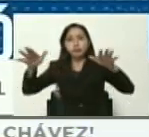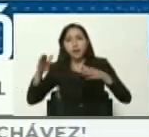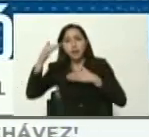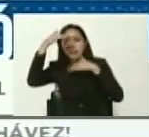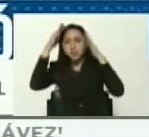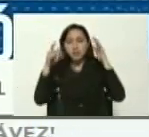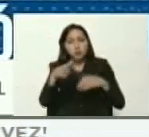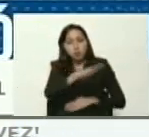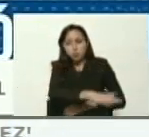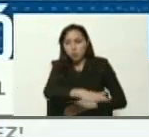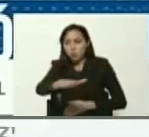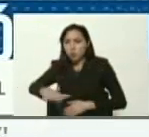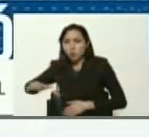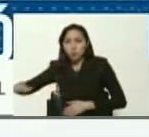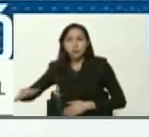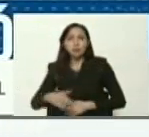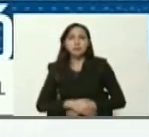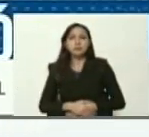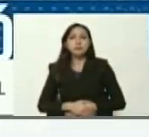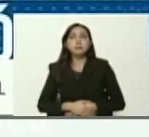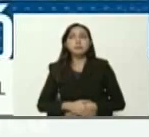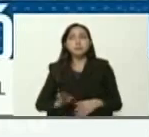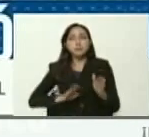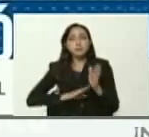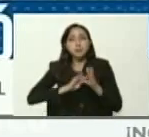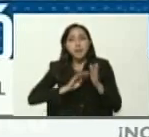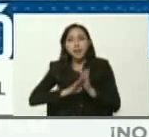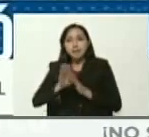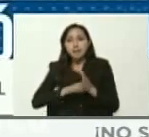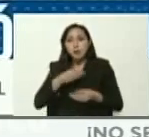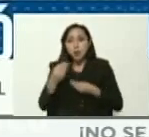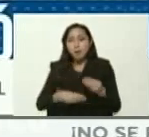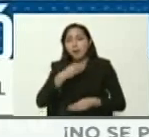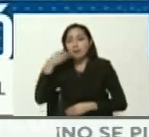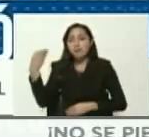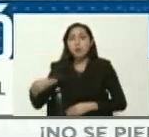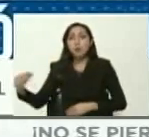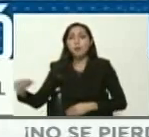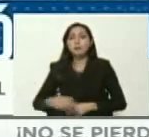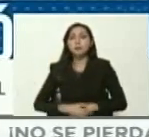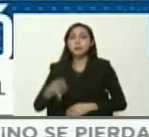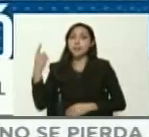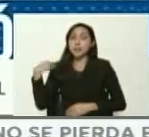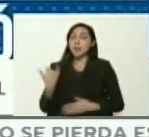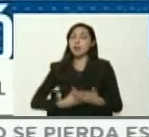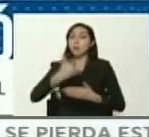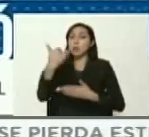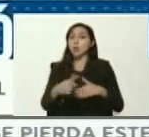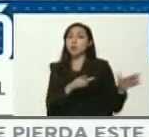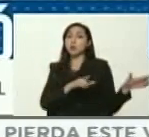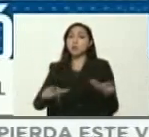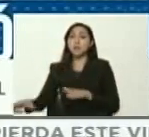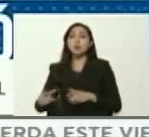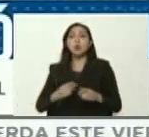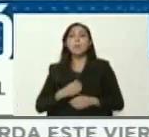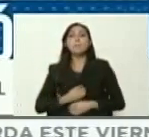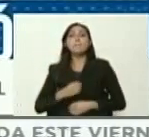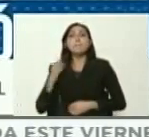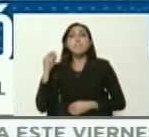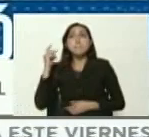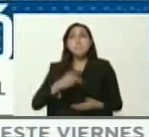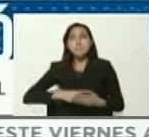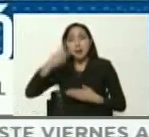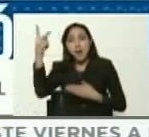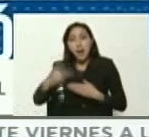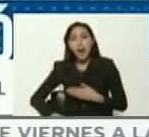atendiendo a los niños, a las niñas, desarrollando a la juventud. Tenemos el proyecto, el plan de la patria,